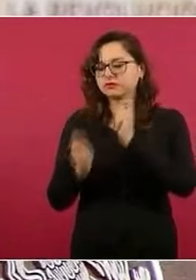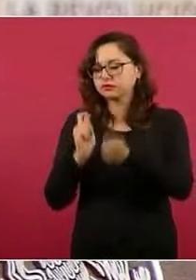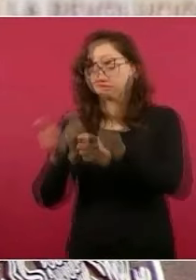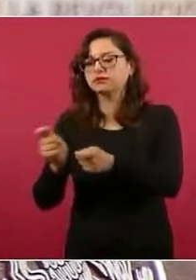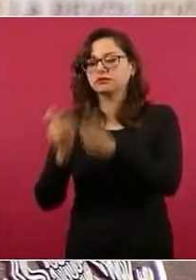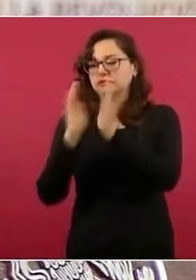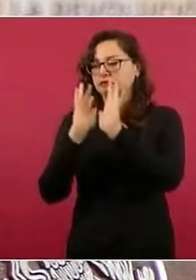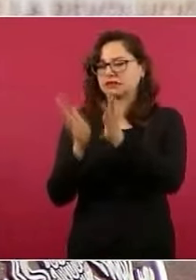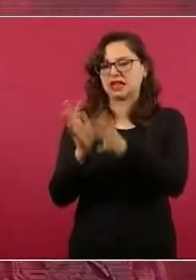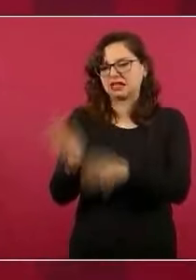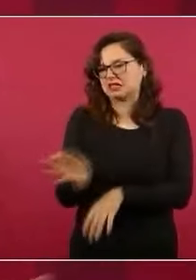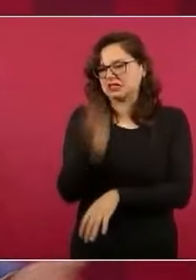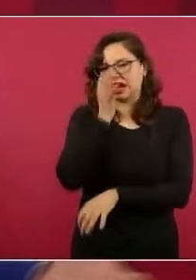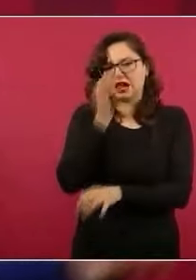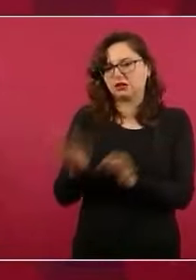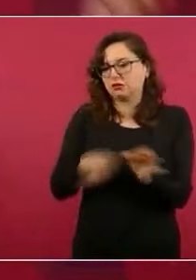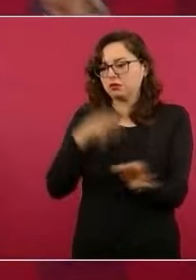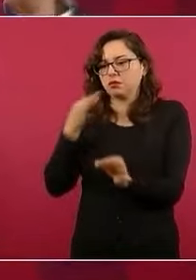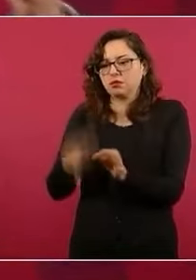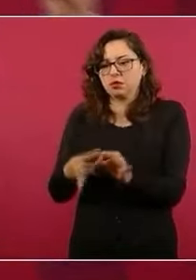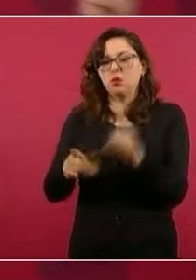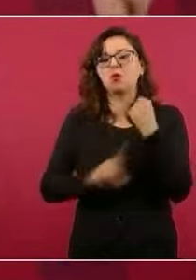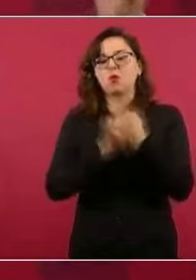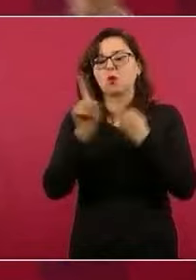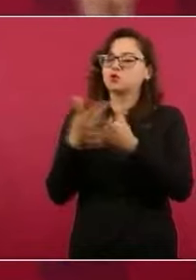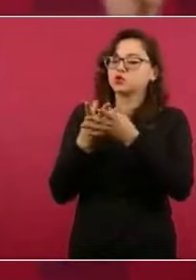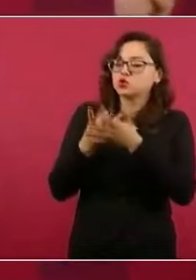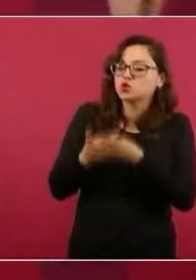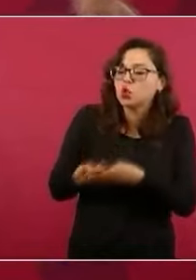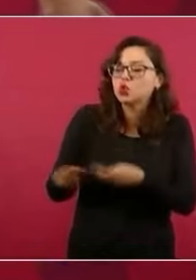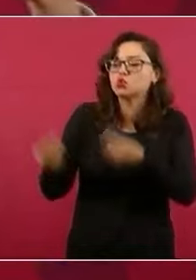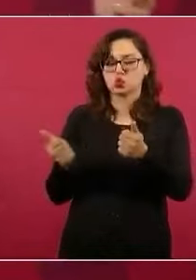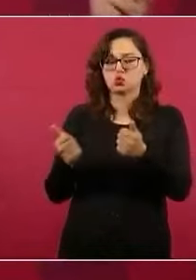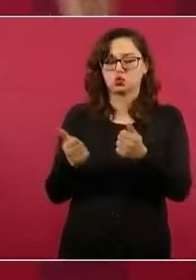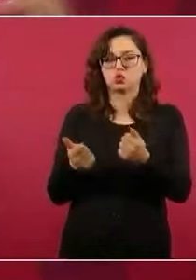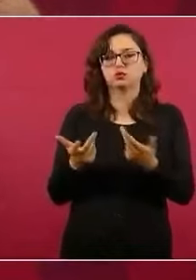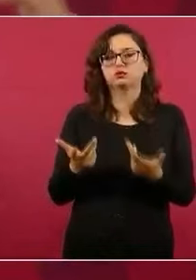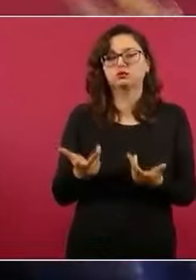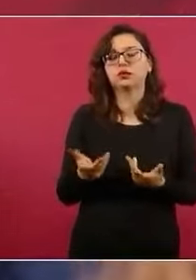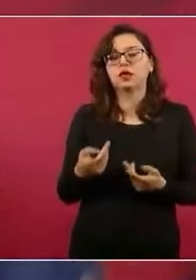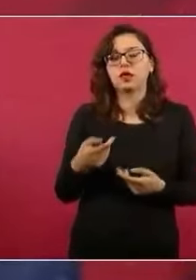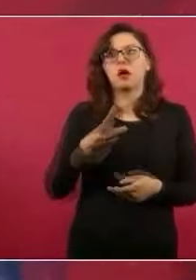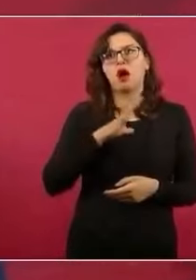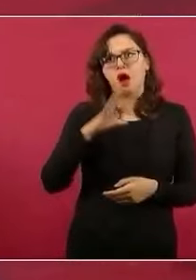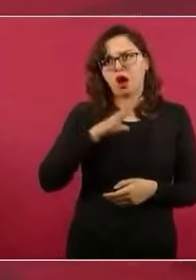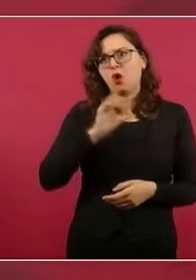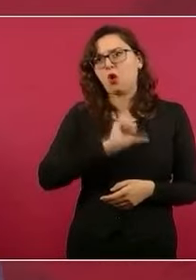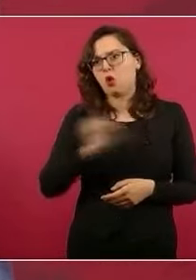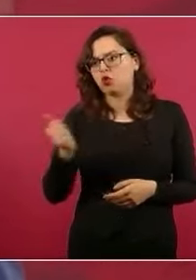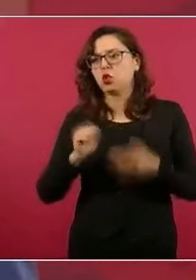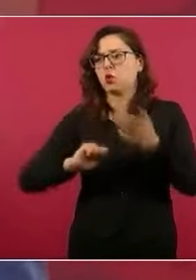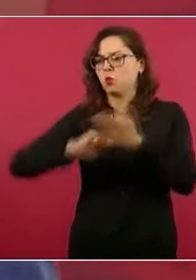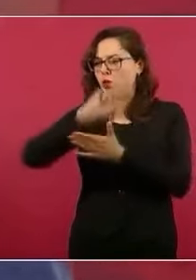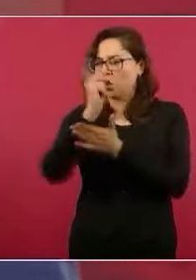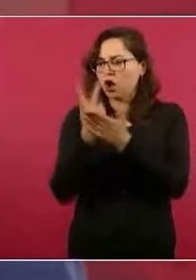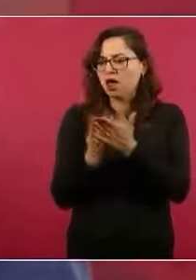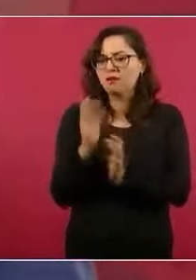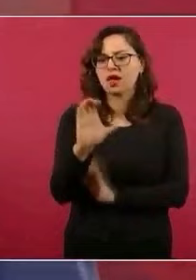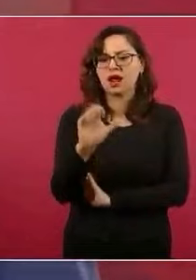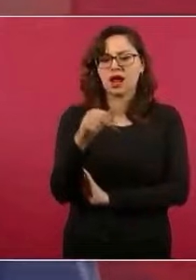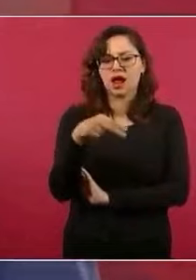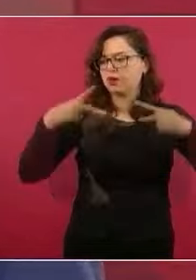ver cómo resolvemos el problema. Ya está el programa integral de Cananea, en lo que tiene que ver con el apoyo a los trabajadores